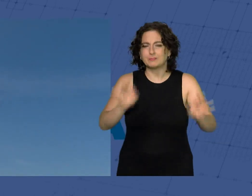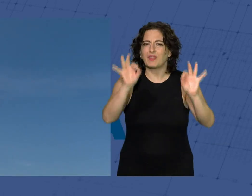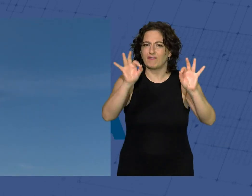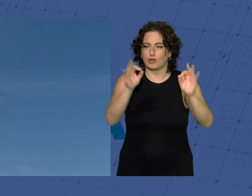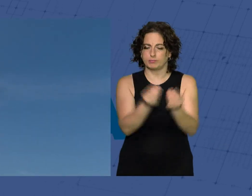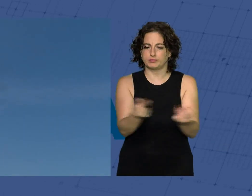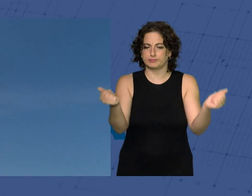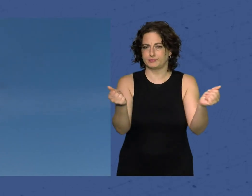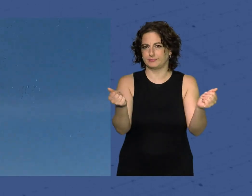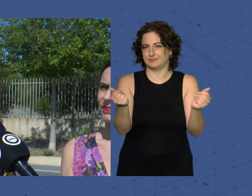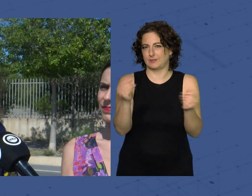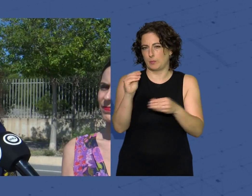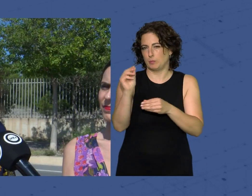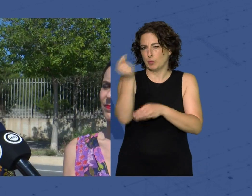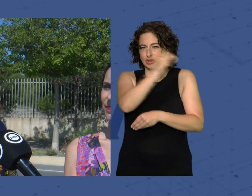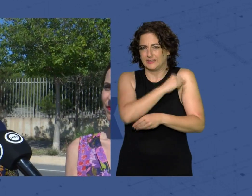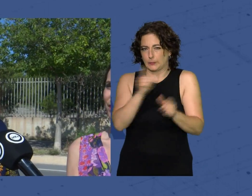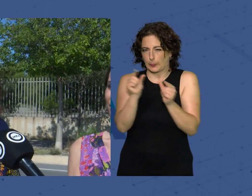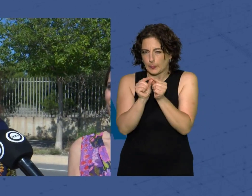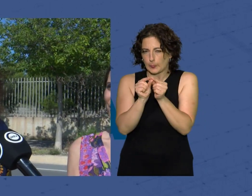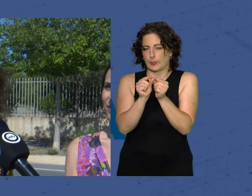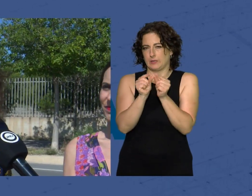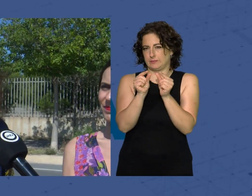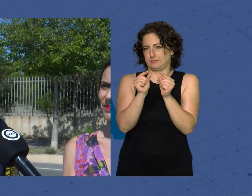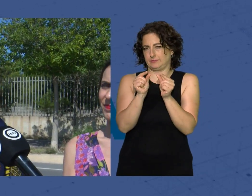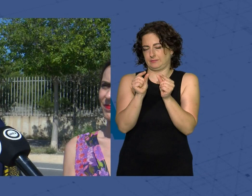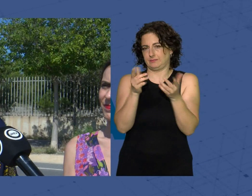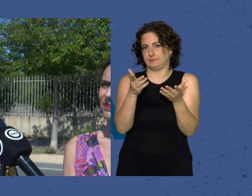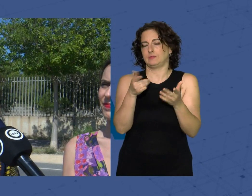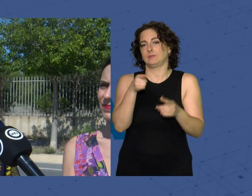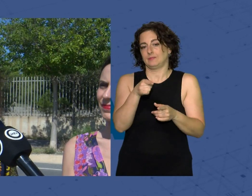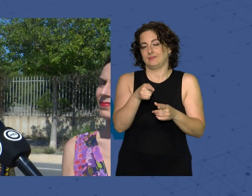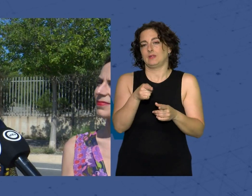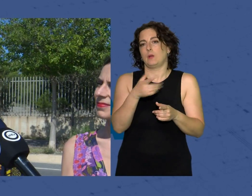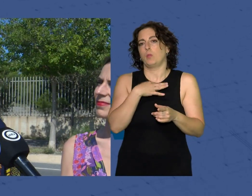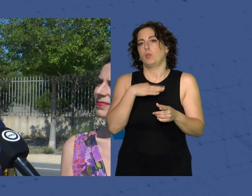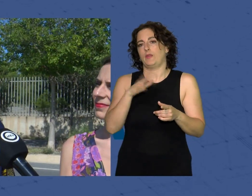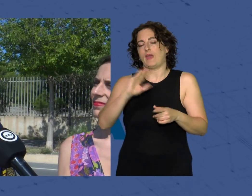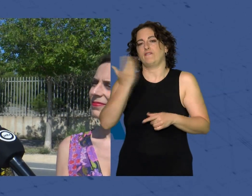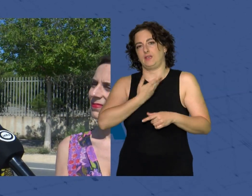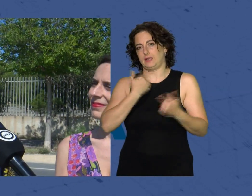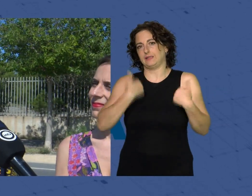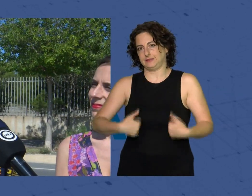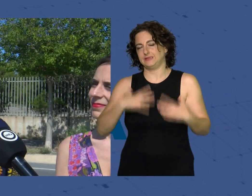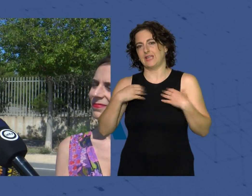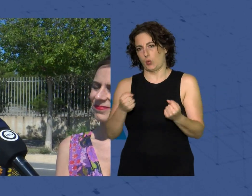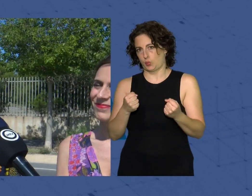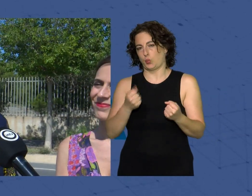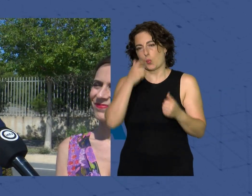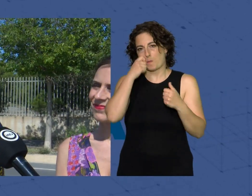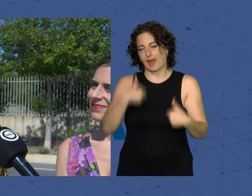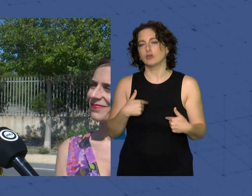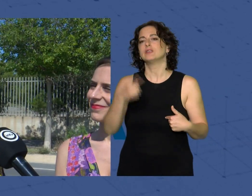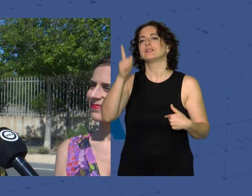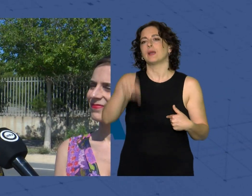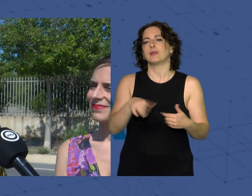eliminar las larvas de los insectos dípteros que son aquellos que pueden ser perjudiciales para la salud humana y